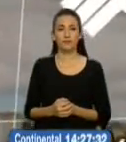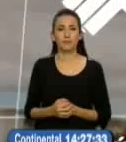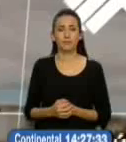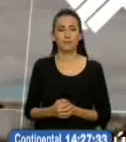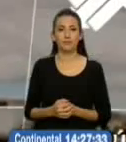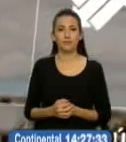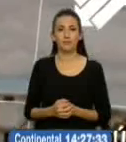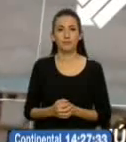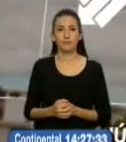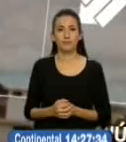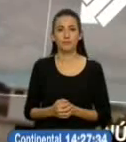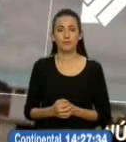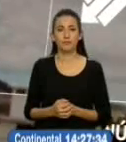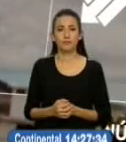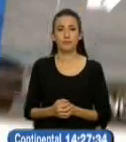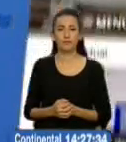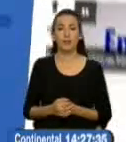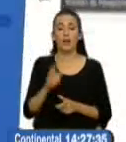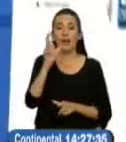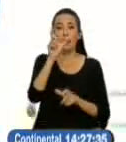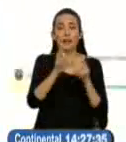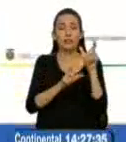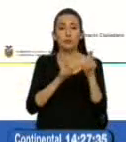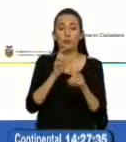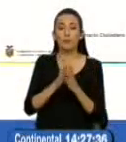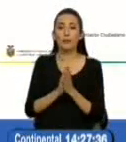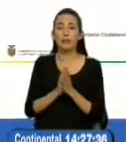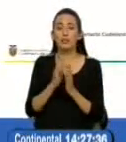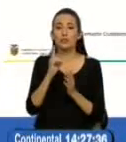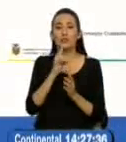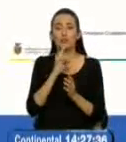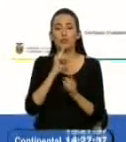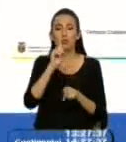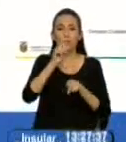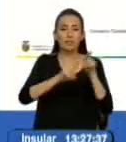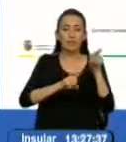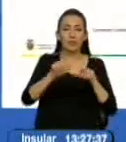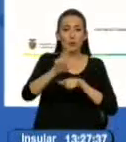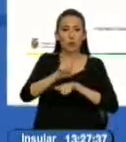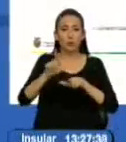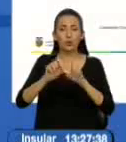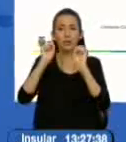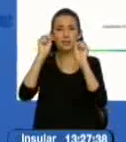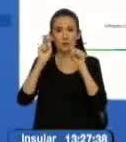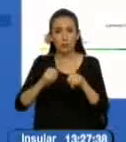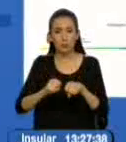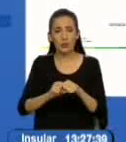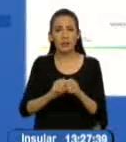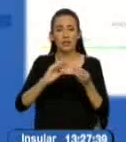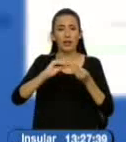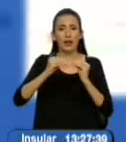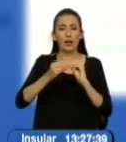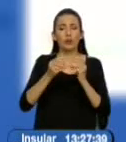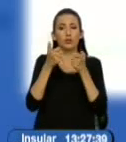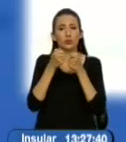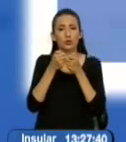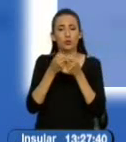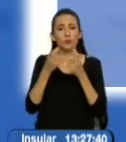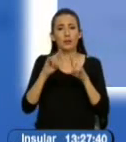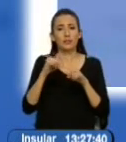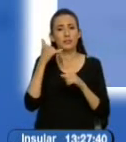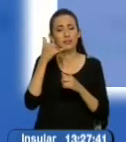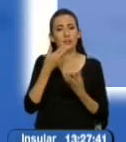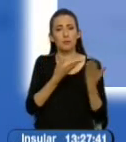www.cancilleria.gov.es. Los residentes en los estados de Nueva York, New Jersey y Connecticut pueden contactarse al teléfono que aparece